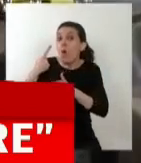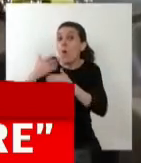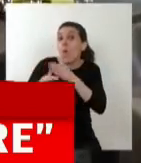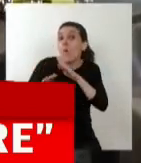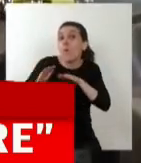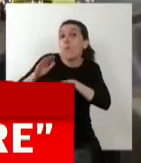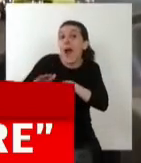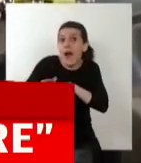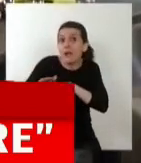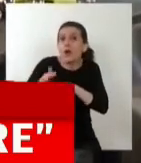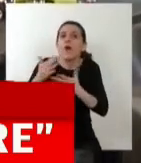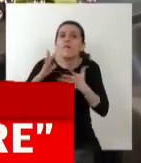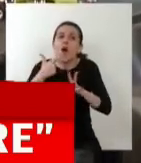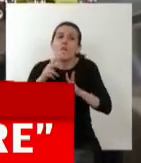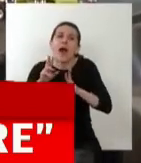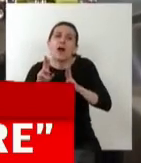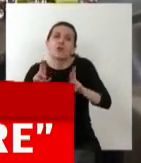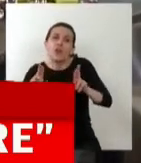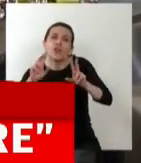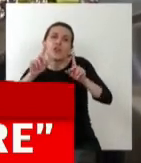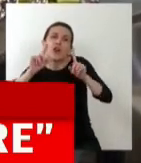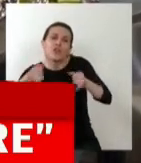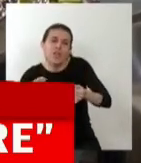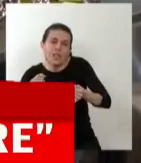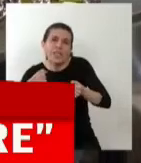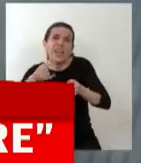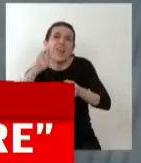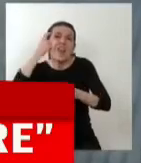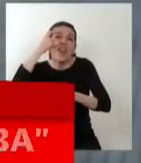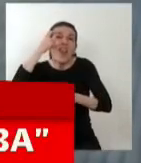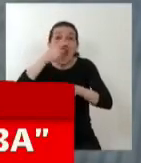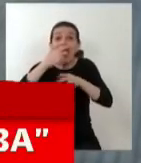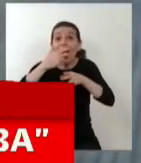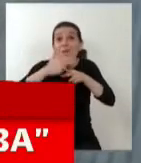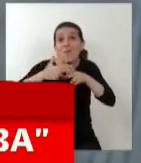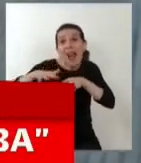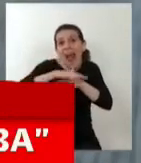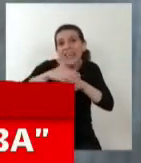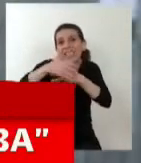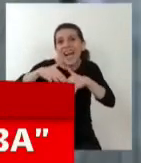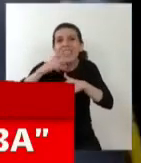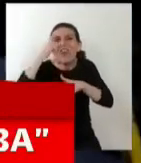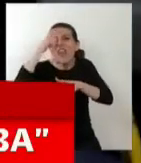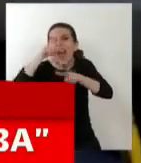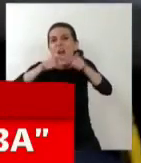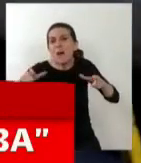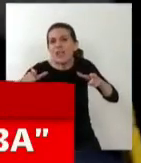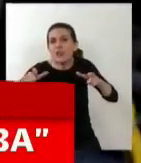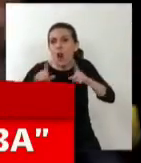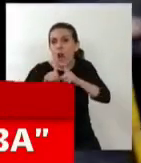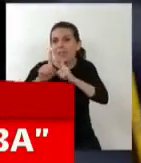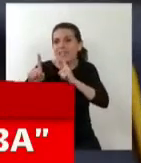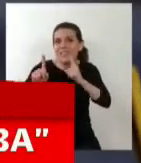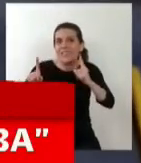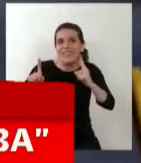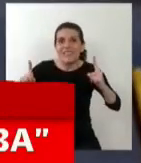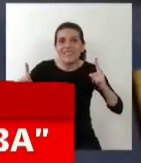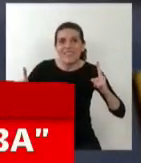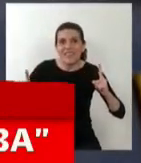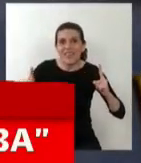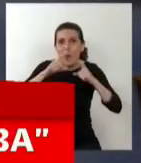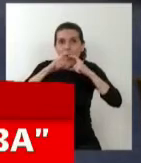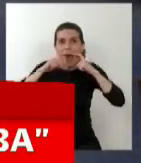los encuentros de hasta 10 personas al aire libre, manteniendo la distancia de 2 metros y el uso de